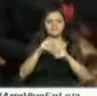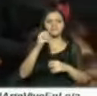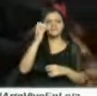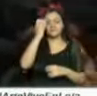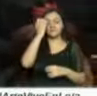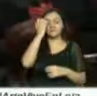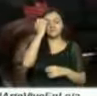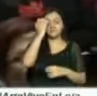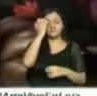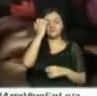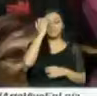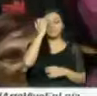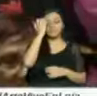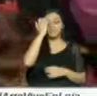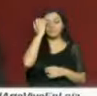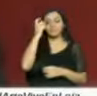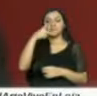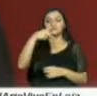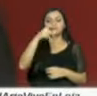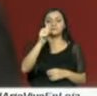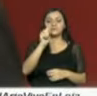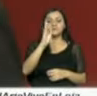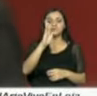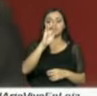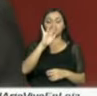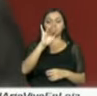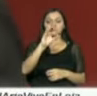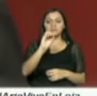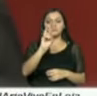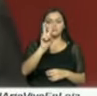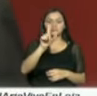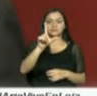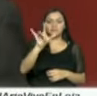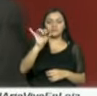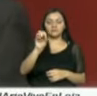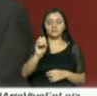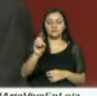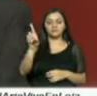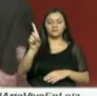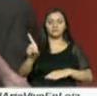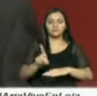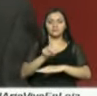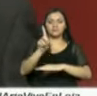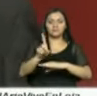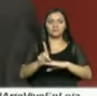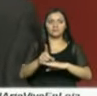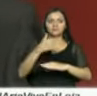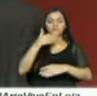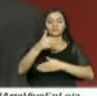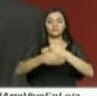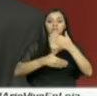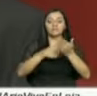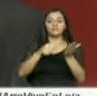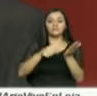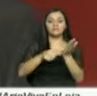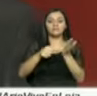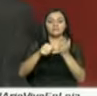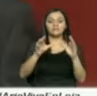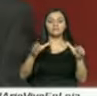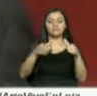Patricio Vallejo, director del Festival de las Artes Vivas de Loja 2016, ministros,